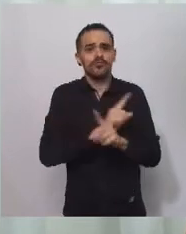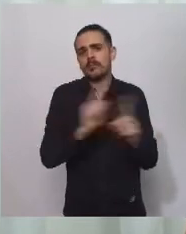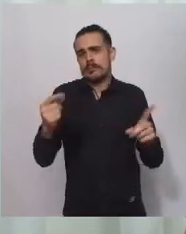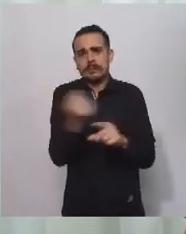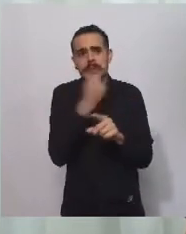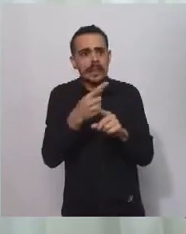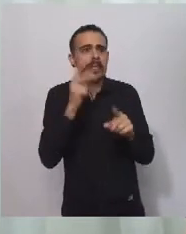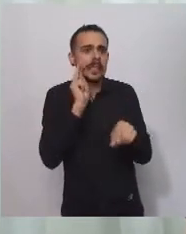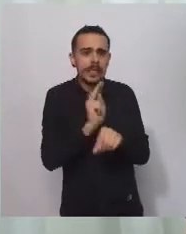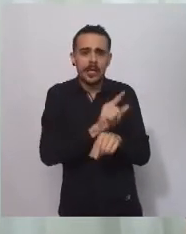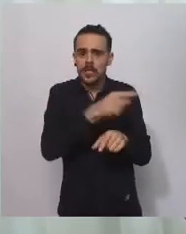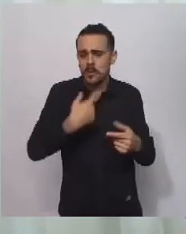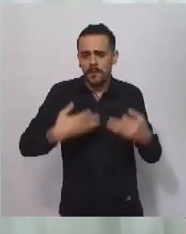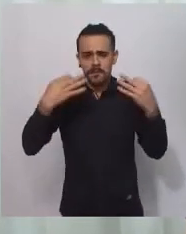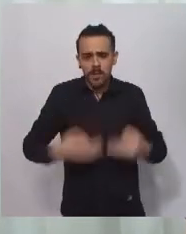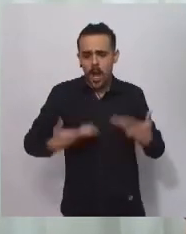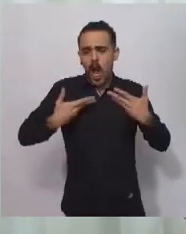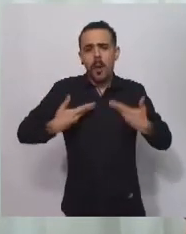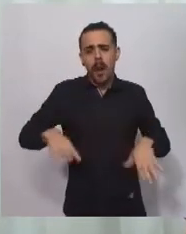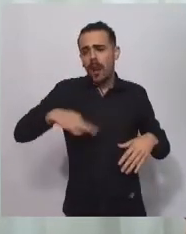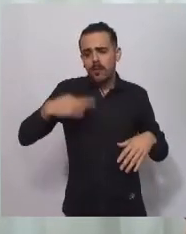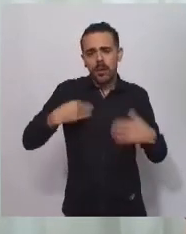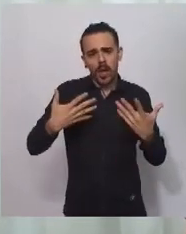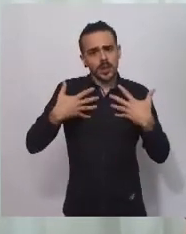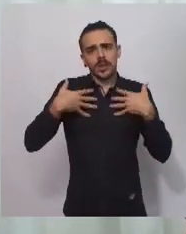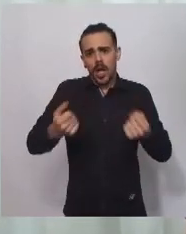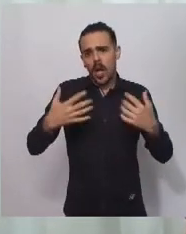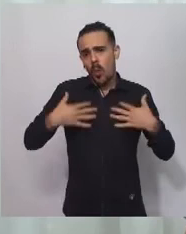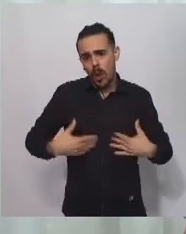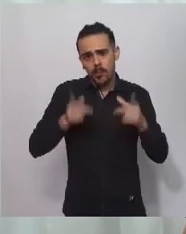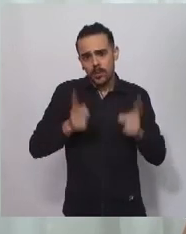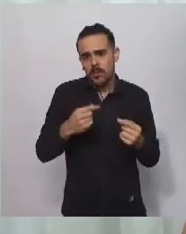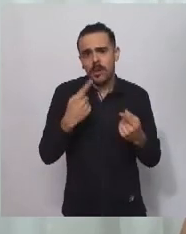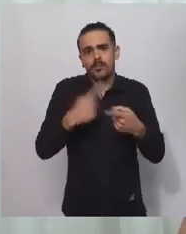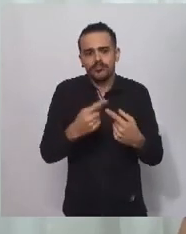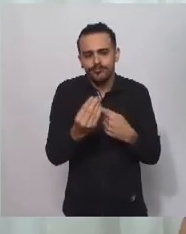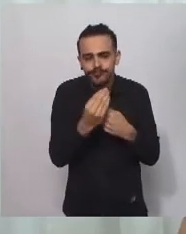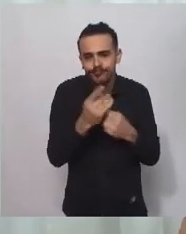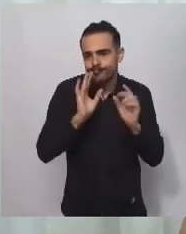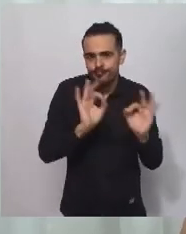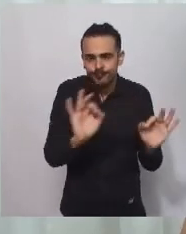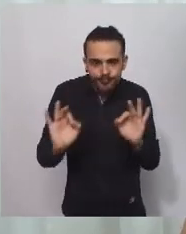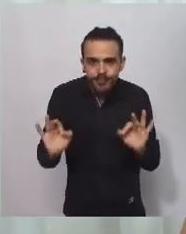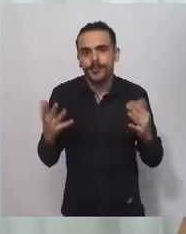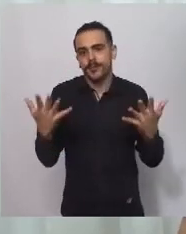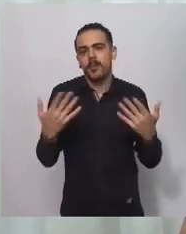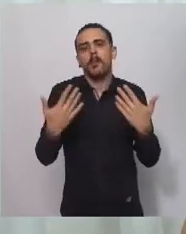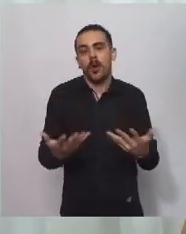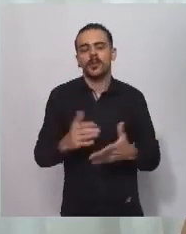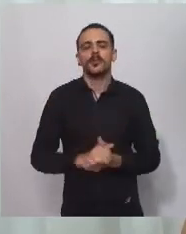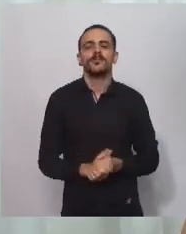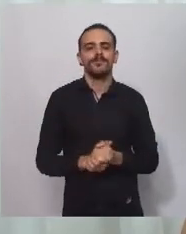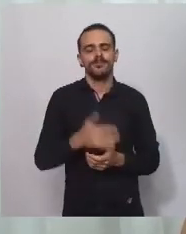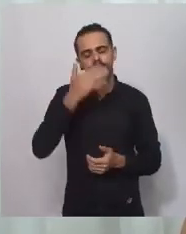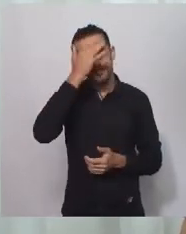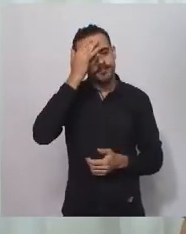permita con dignidad poder hacer frente a esta situación en el ámbito de la actividad privada también hemos trabajado